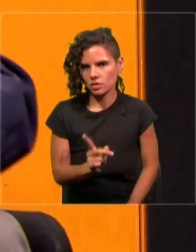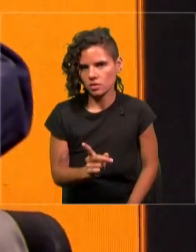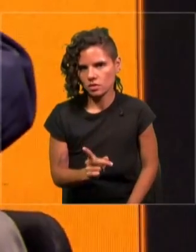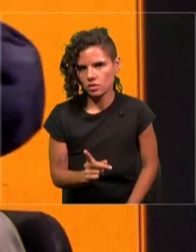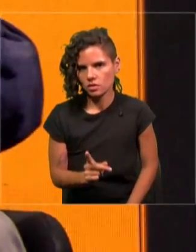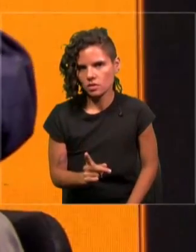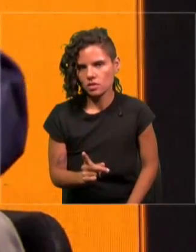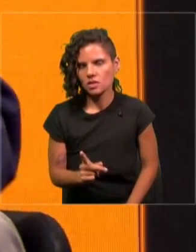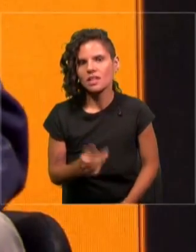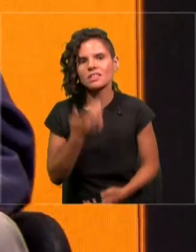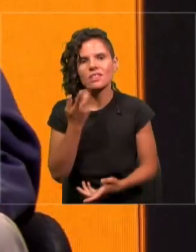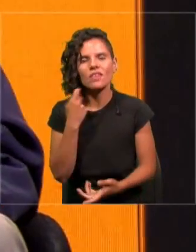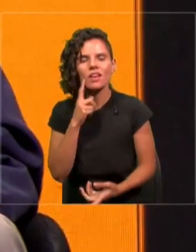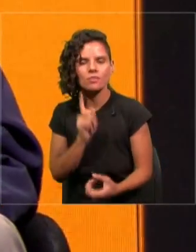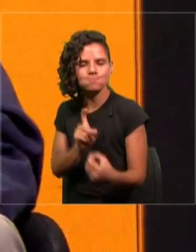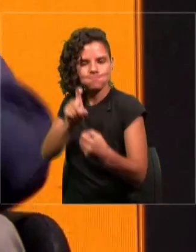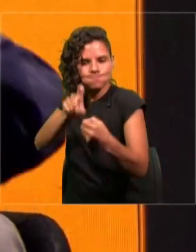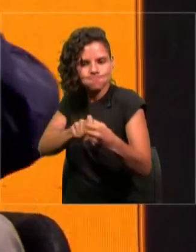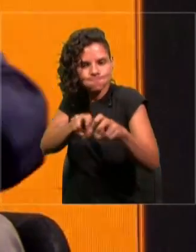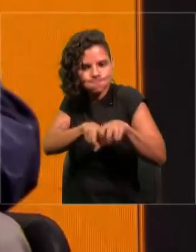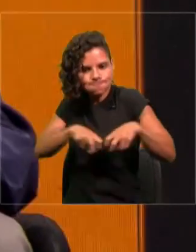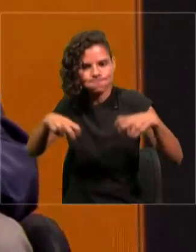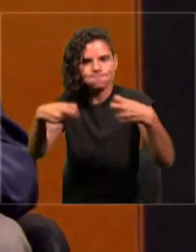Es gregario.